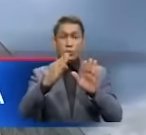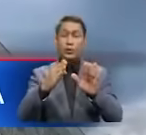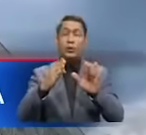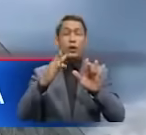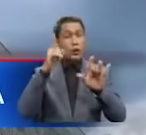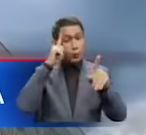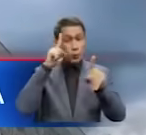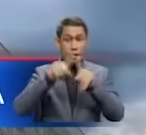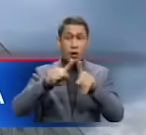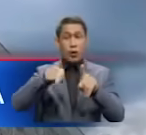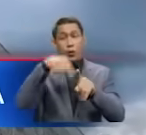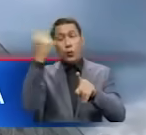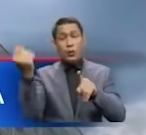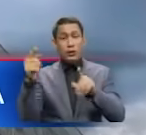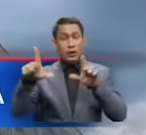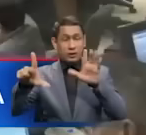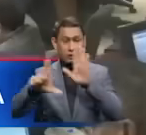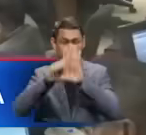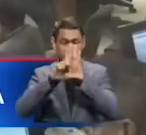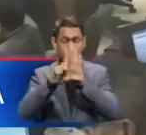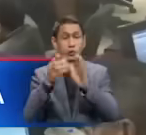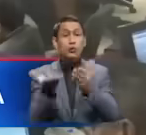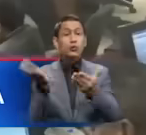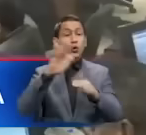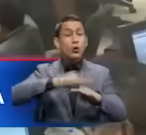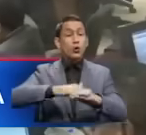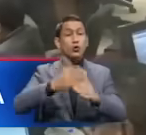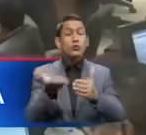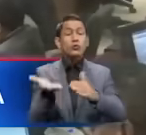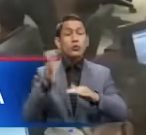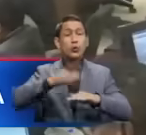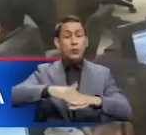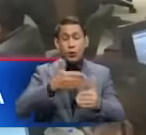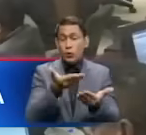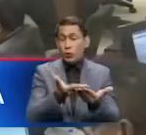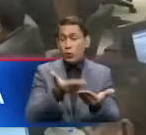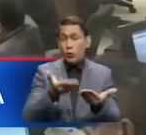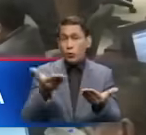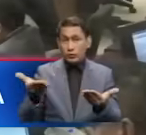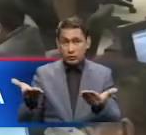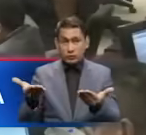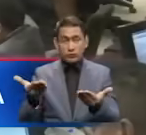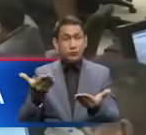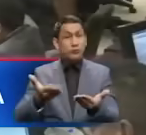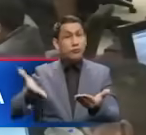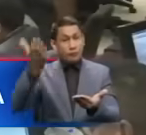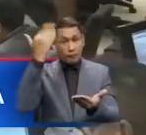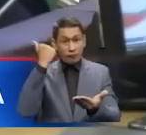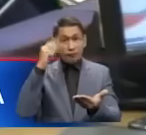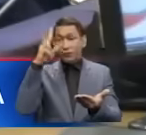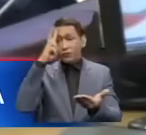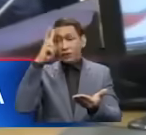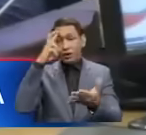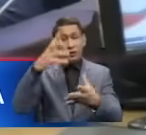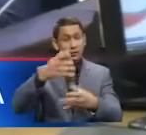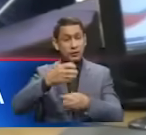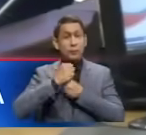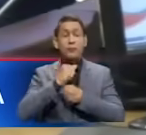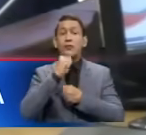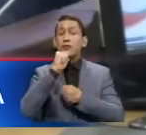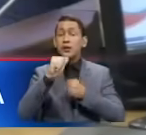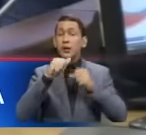en cambio apunta al comiso de bienes, a recuperar bienes justamente que fueron obtenidos de forma irregular, a través